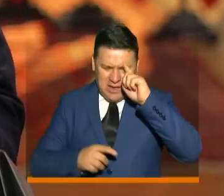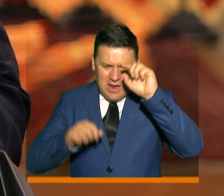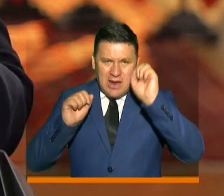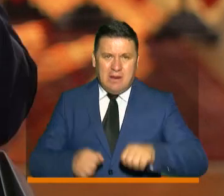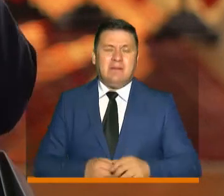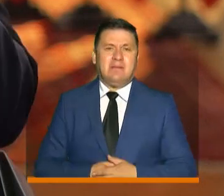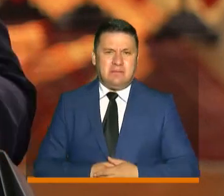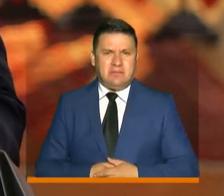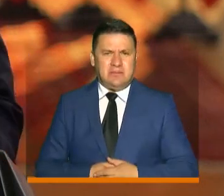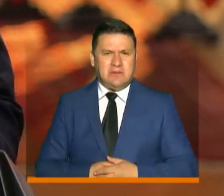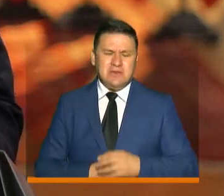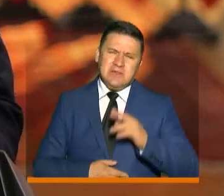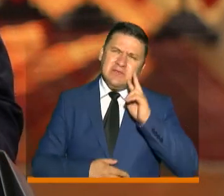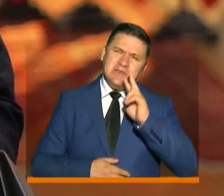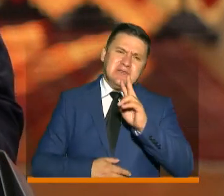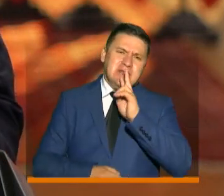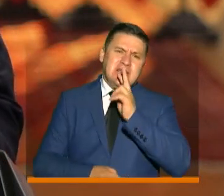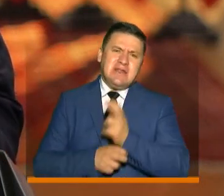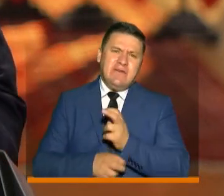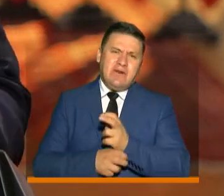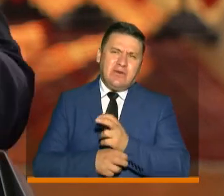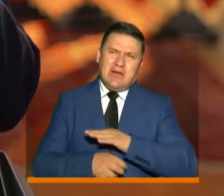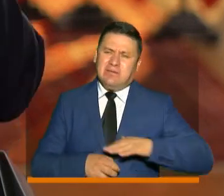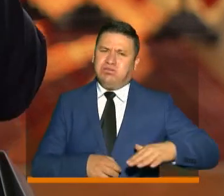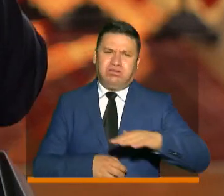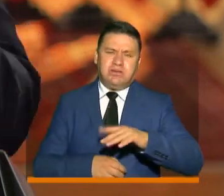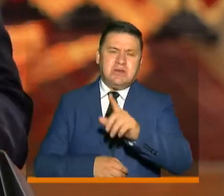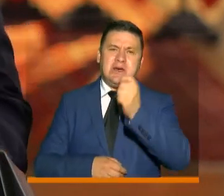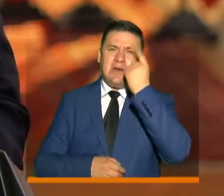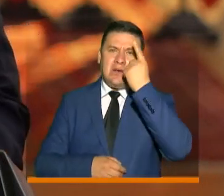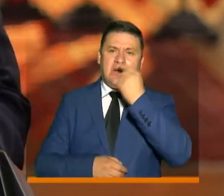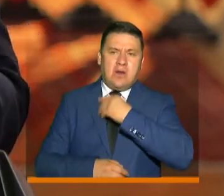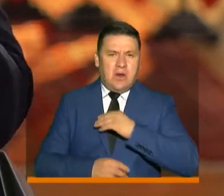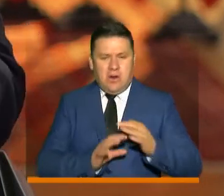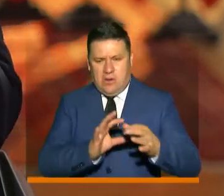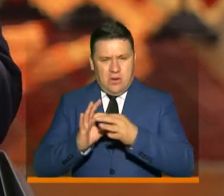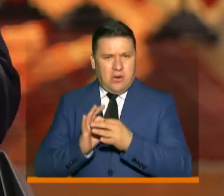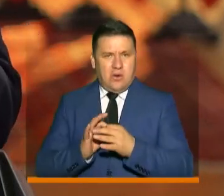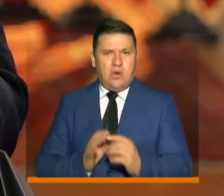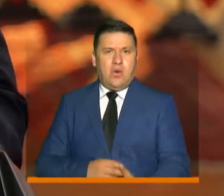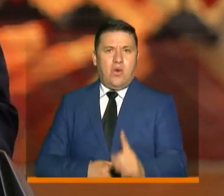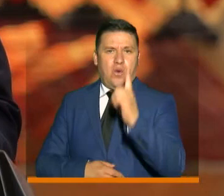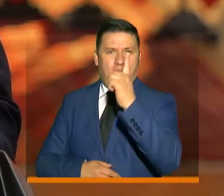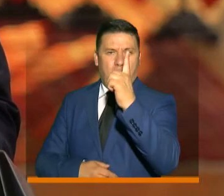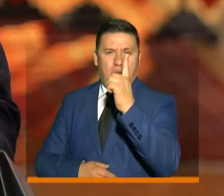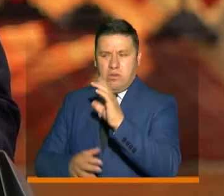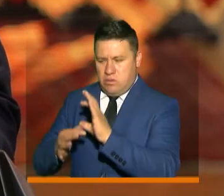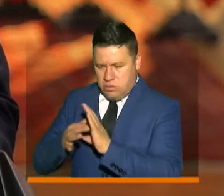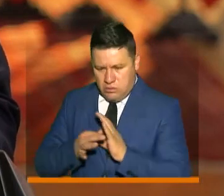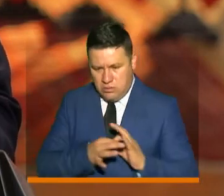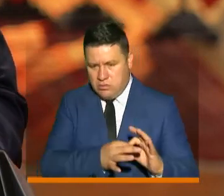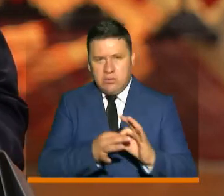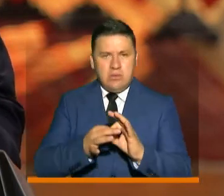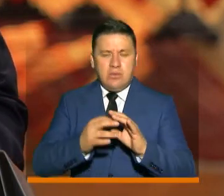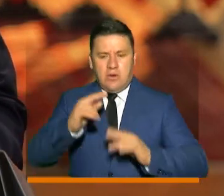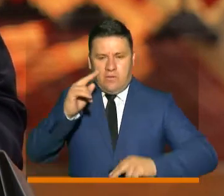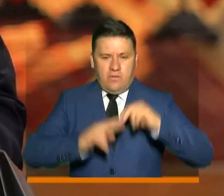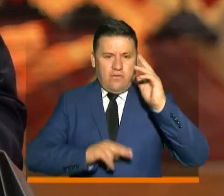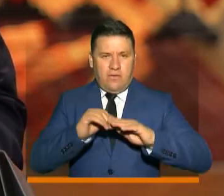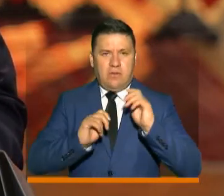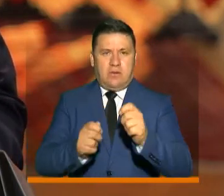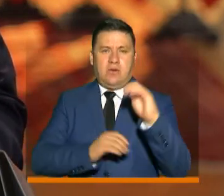de mirar más allá de las dificultades y entender que juntos únicamente juntos construimos